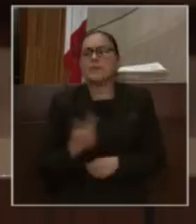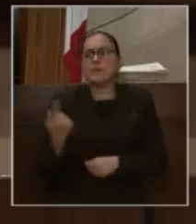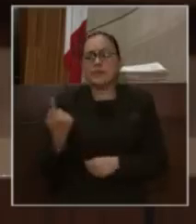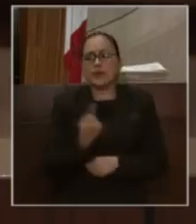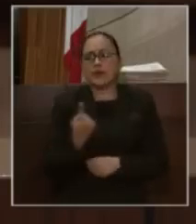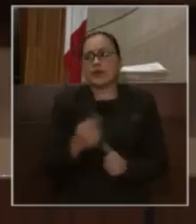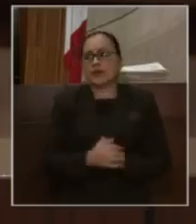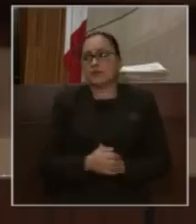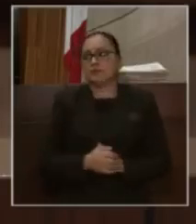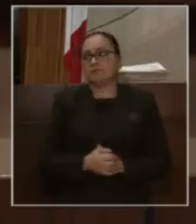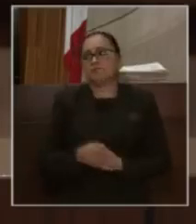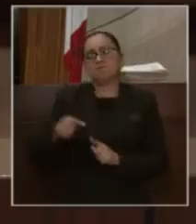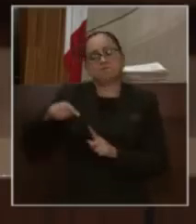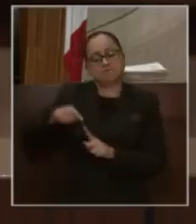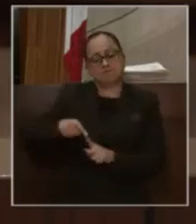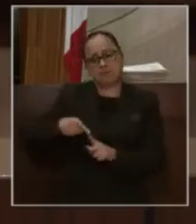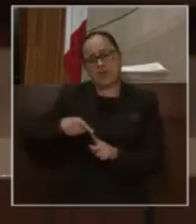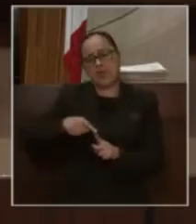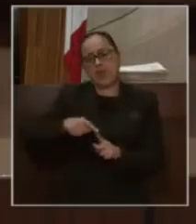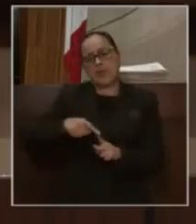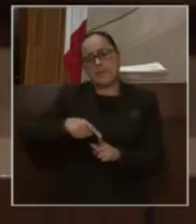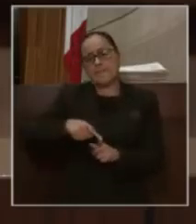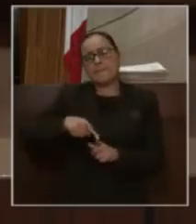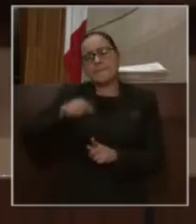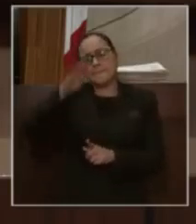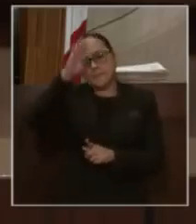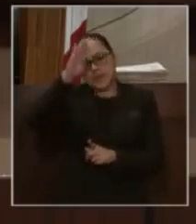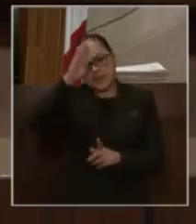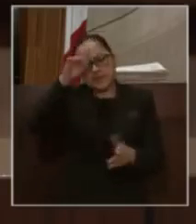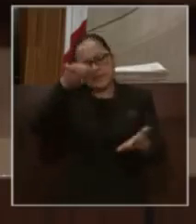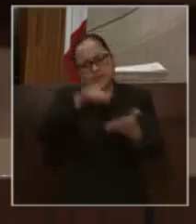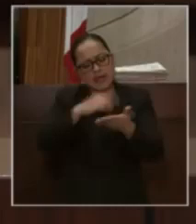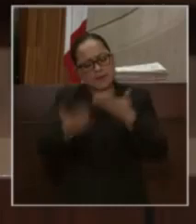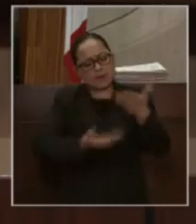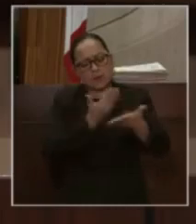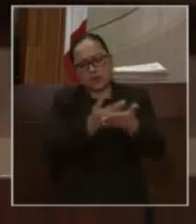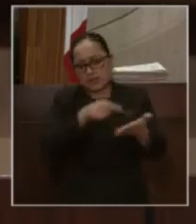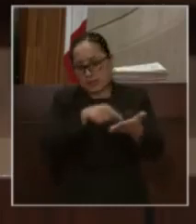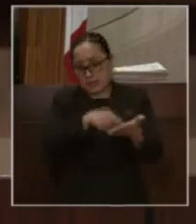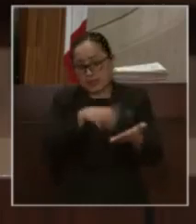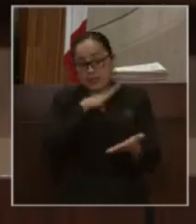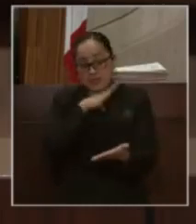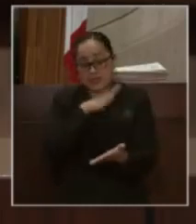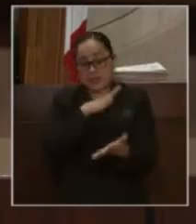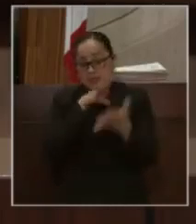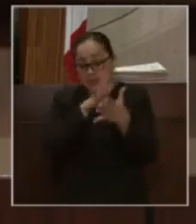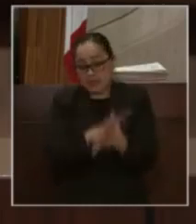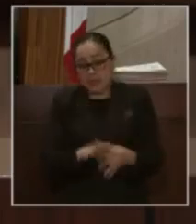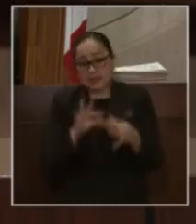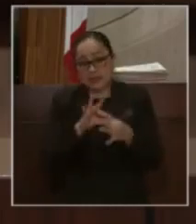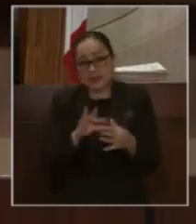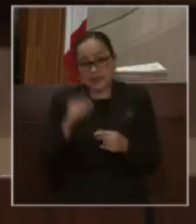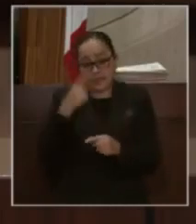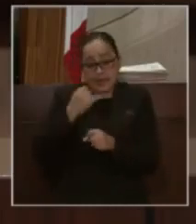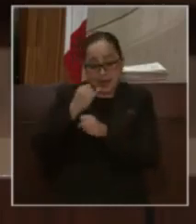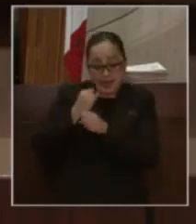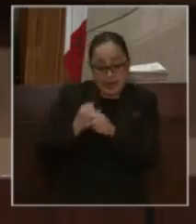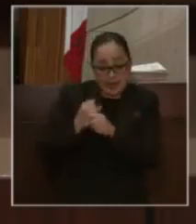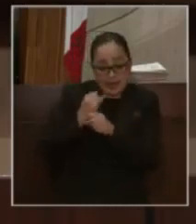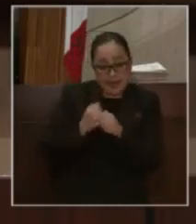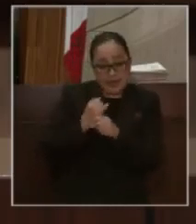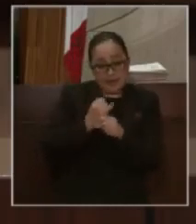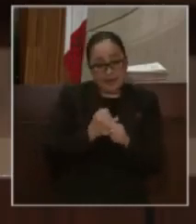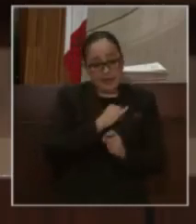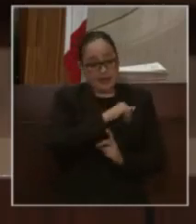porque, pues, estima la propuesta, el proyecto estima que la investigación